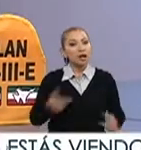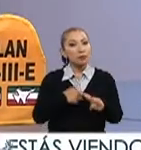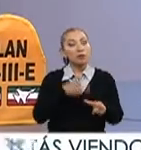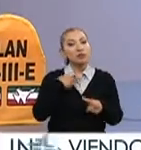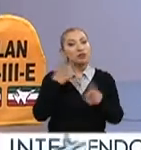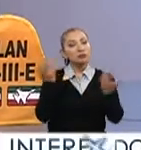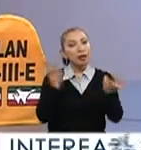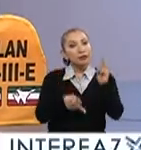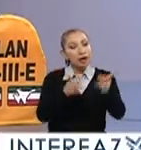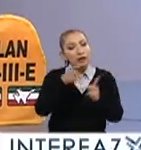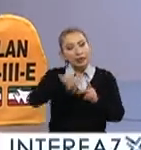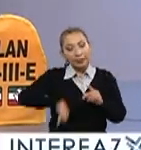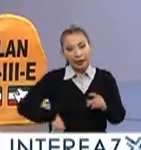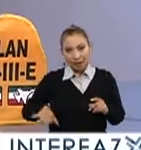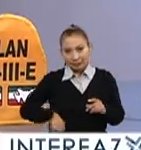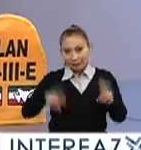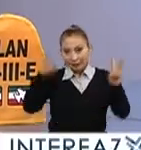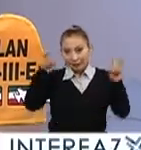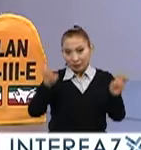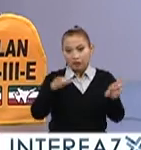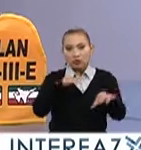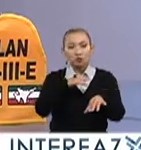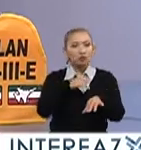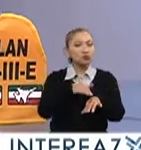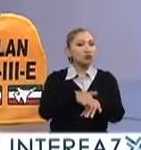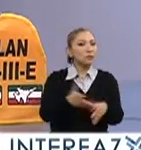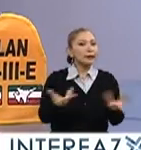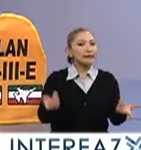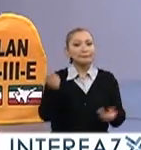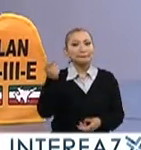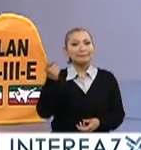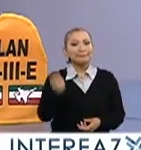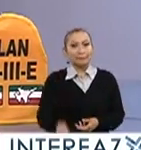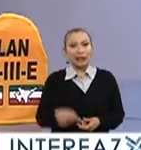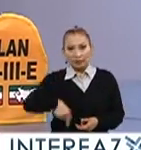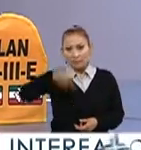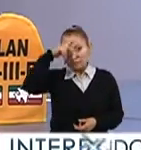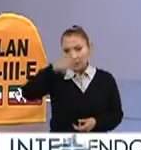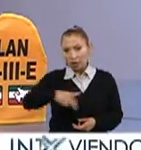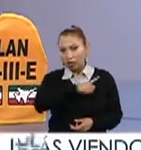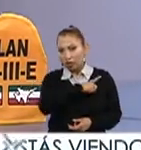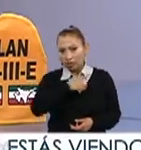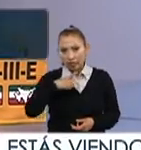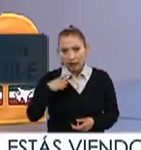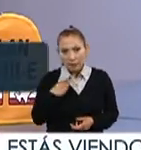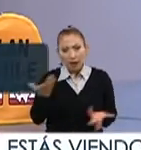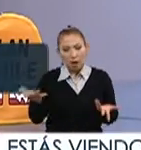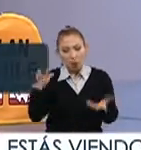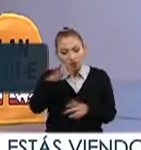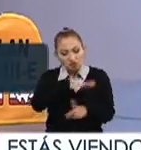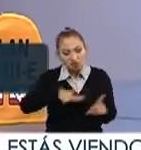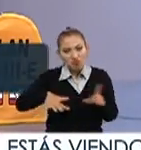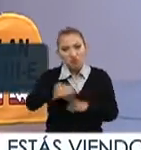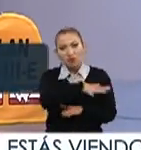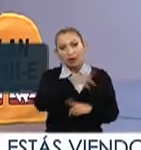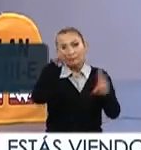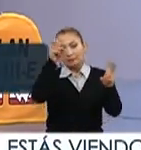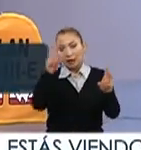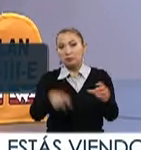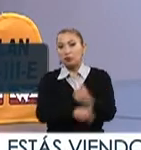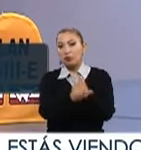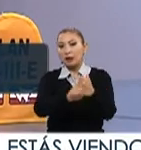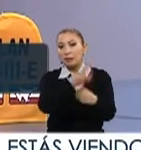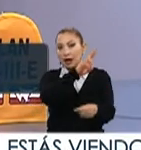Seguimos platicando de este interesante tema sobre lo que nuestro país debe estar envuelto en materia de